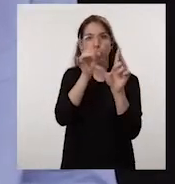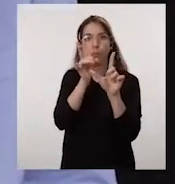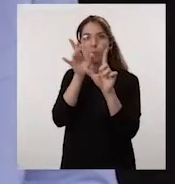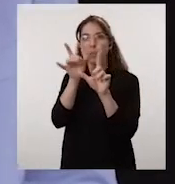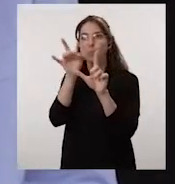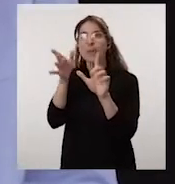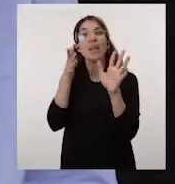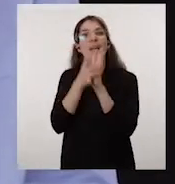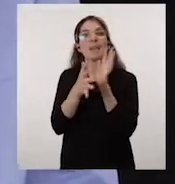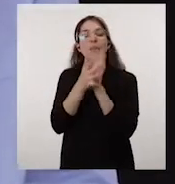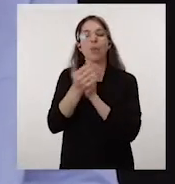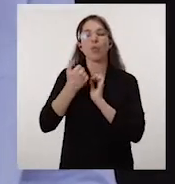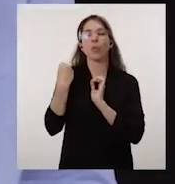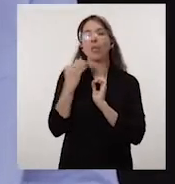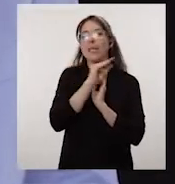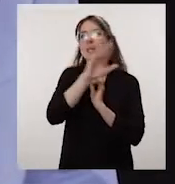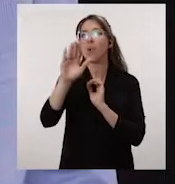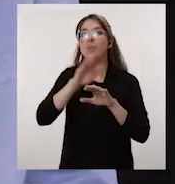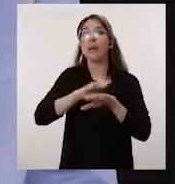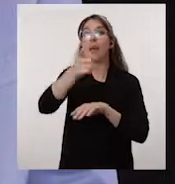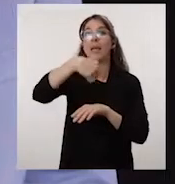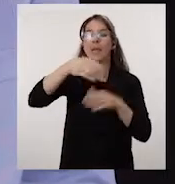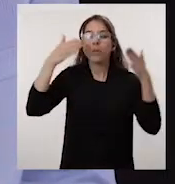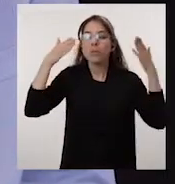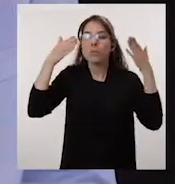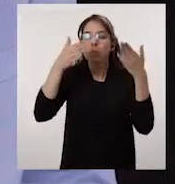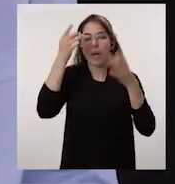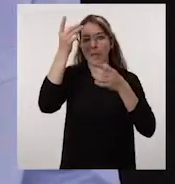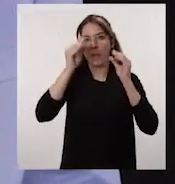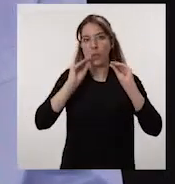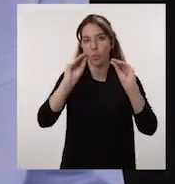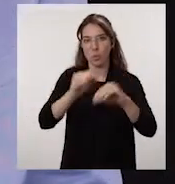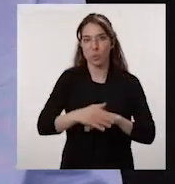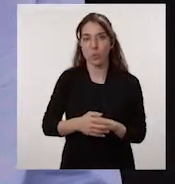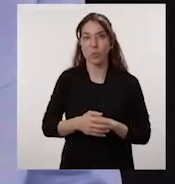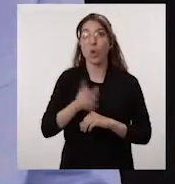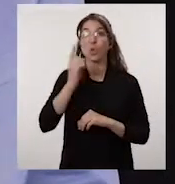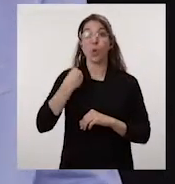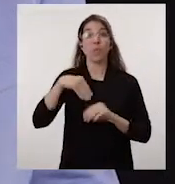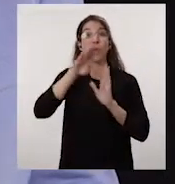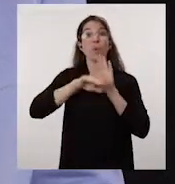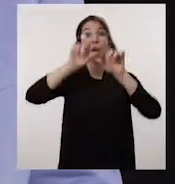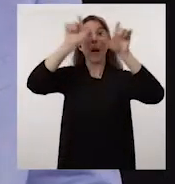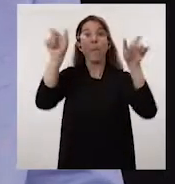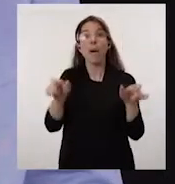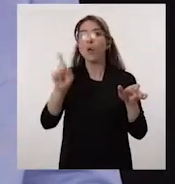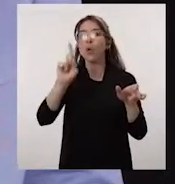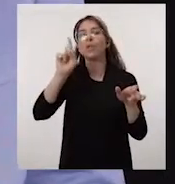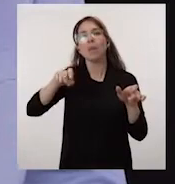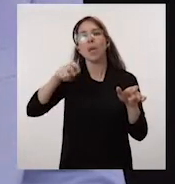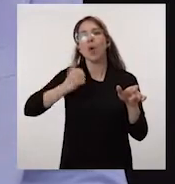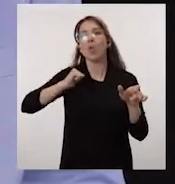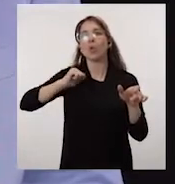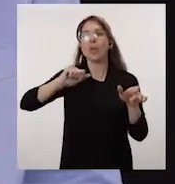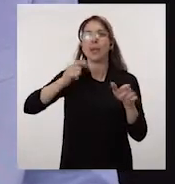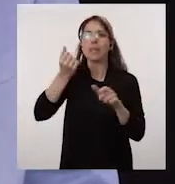en los que se detallan las mejores oportunidades para que ellos puedan trabajar y desarrollar sus actividades no sólo el programa-marco sino también